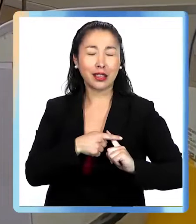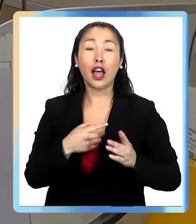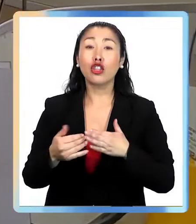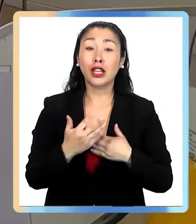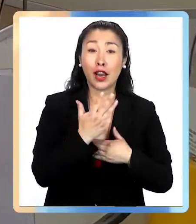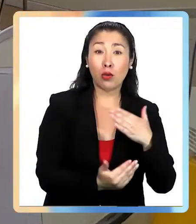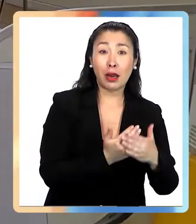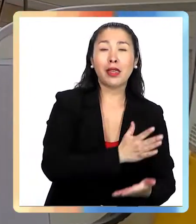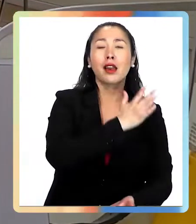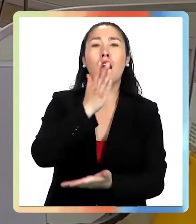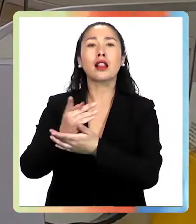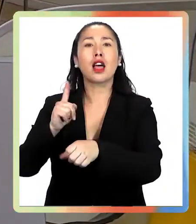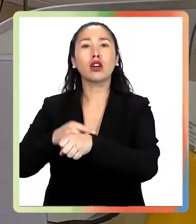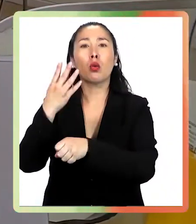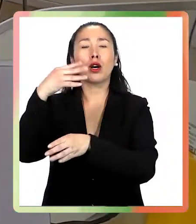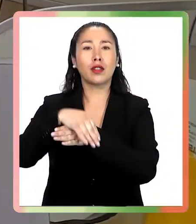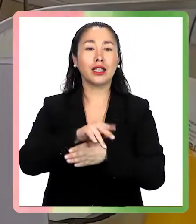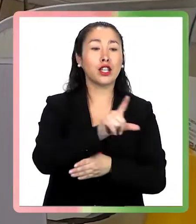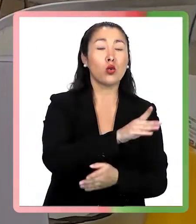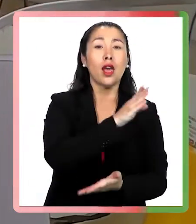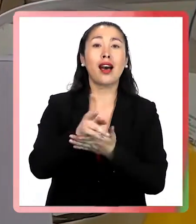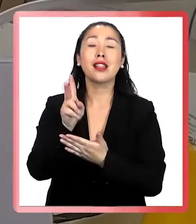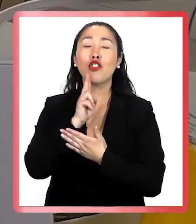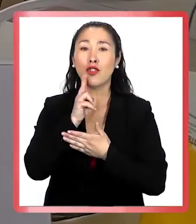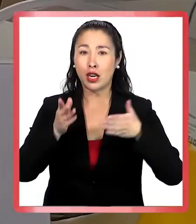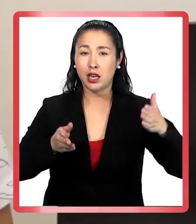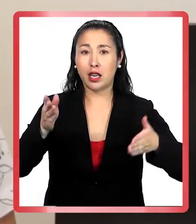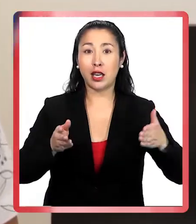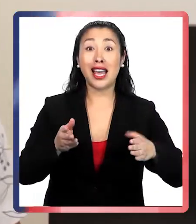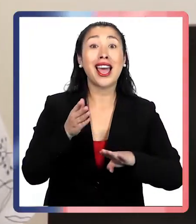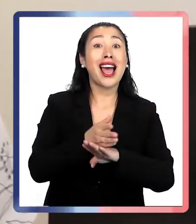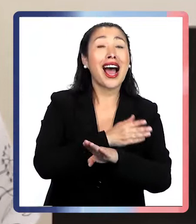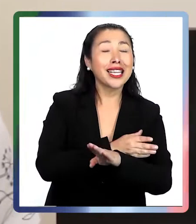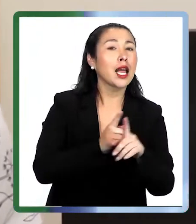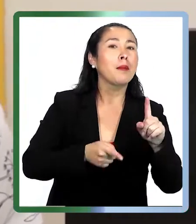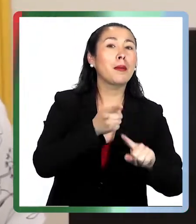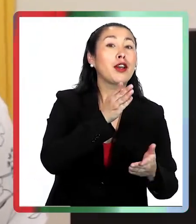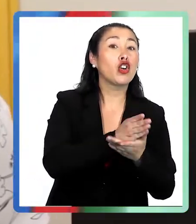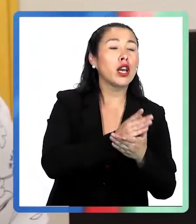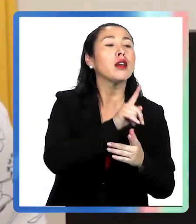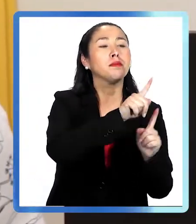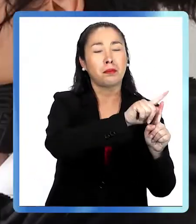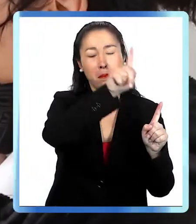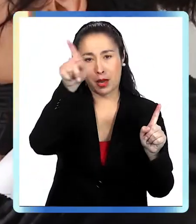9 de mañana hasta las 4 de la tarde, de lunes a viernes, previa derivación de los establecimientos educacionales. Luego de